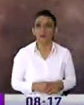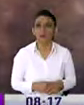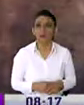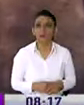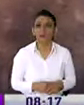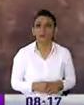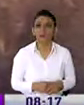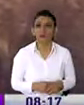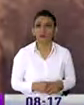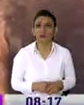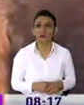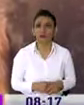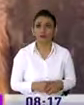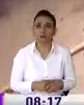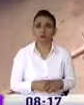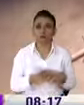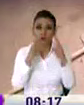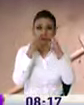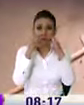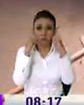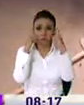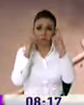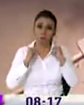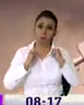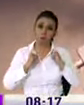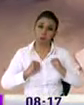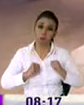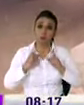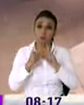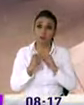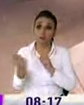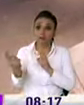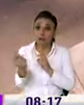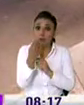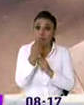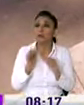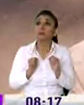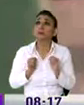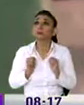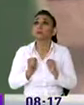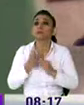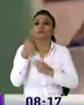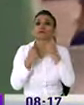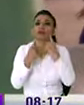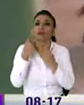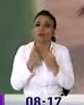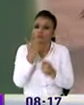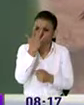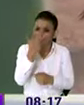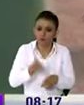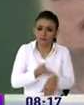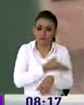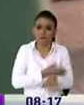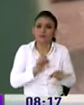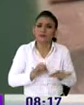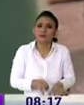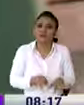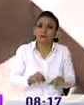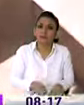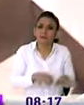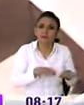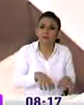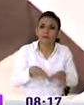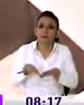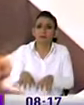Sus ojos denotan tristeza. Lloran al oír que alguien se acerca con alimento y todo, ¿por qué? Es que hace aproximadamente 7 meses que estos cachorritos